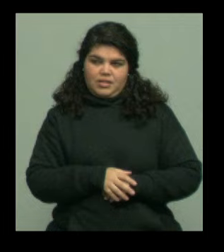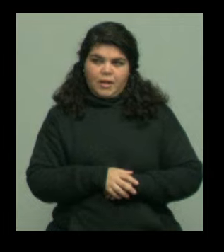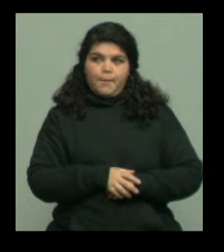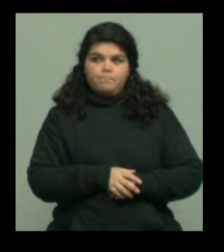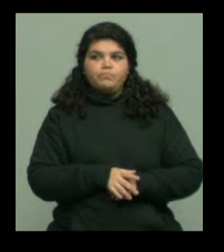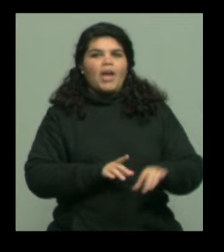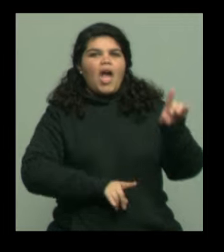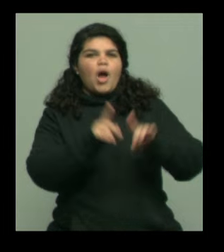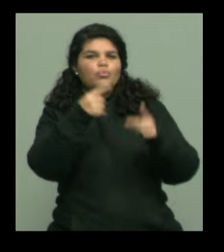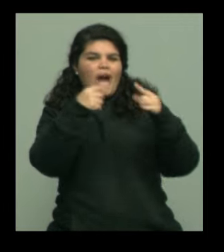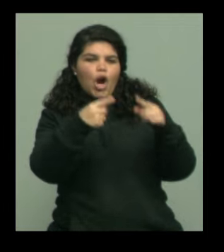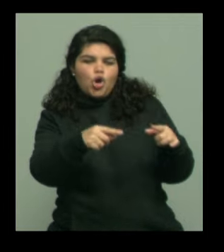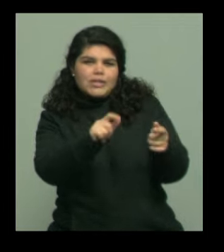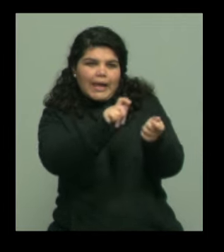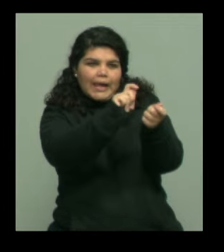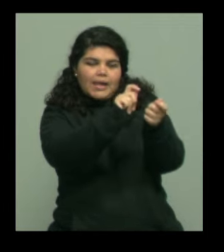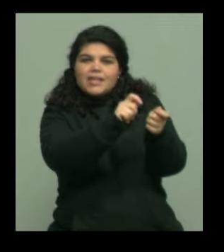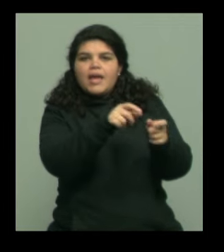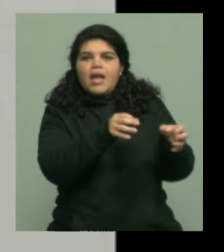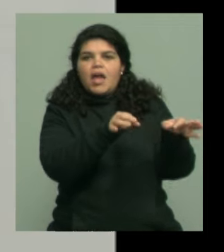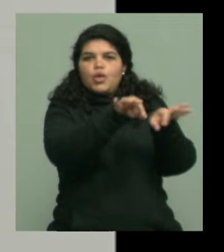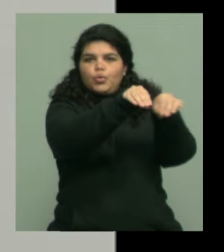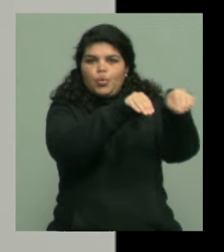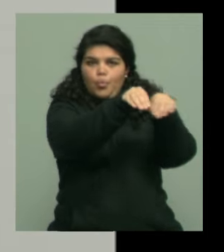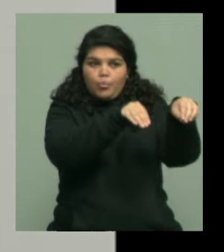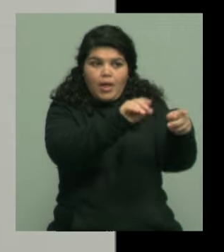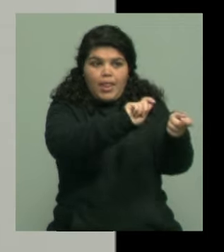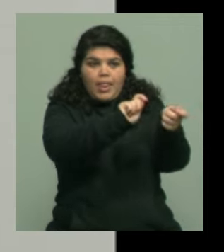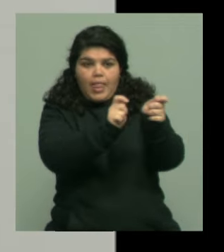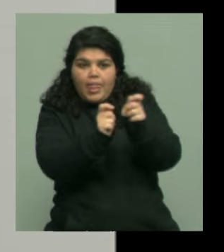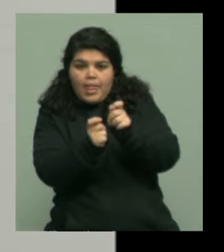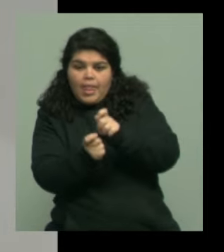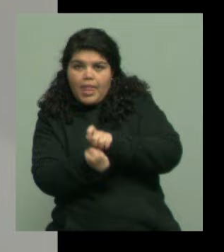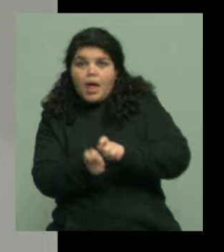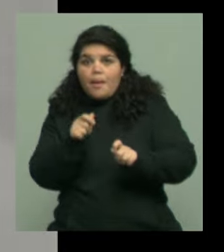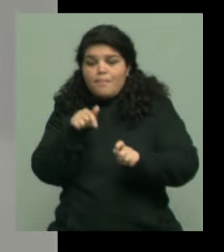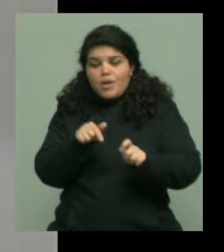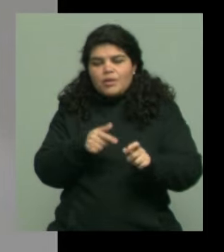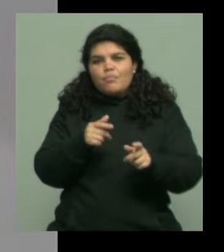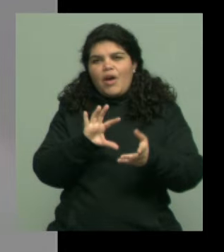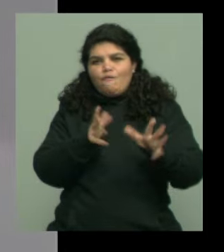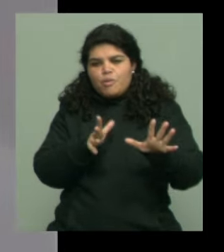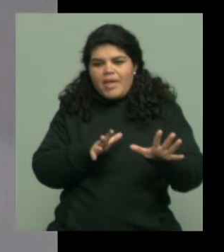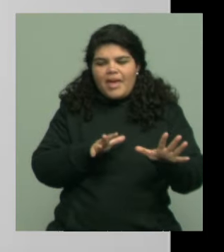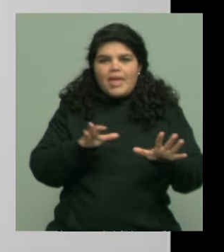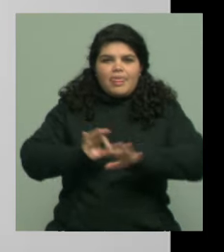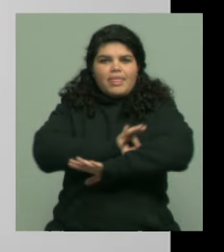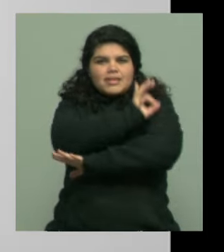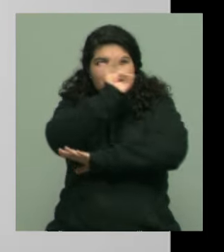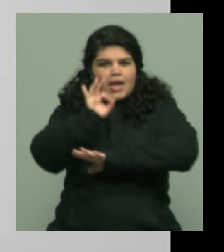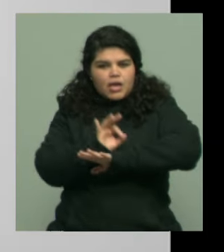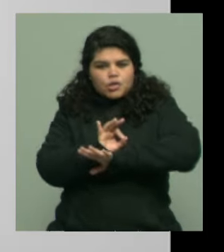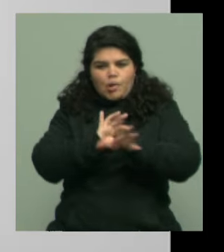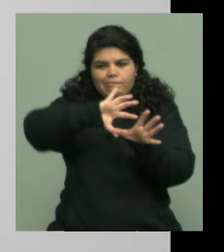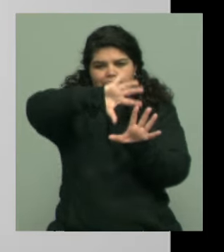algunas optimizaciones en el diseño para intentar que sea mucho más ameno y más fácil ver